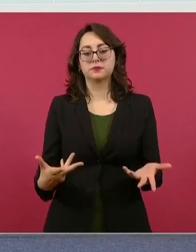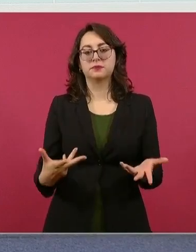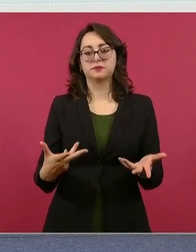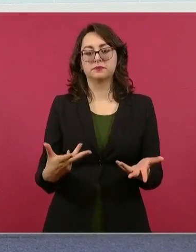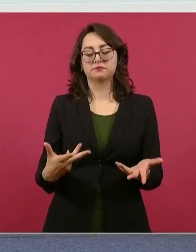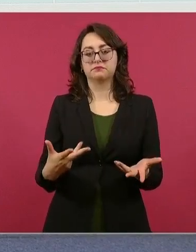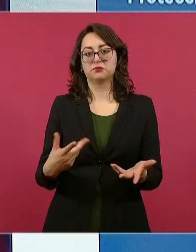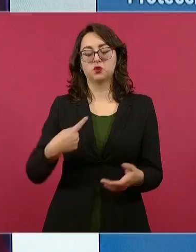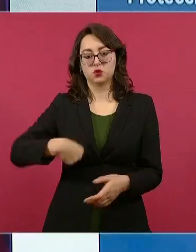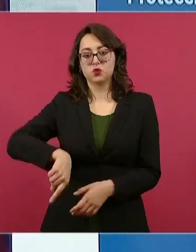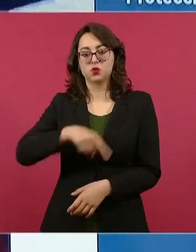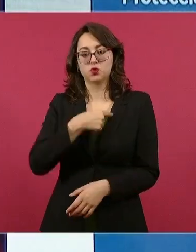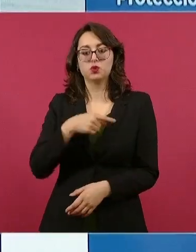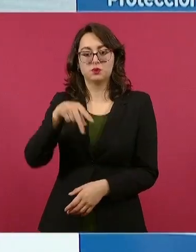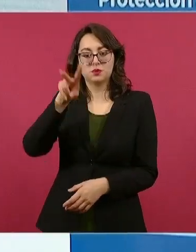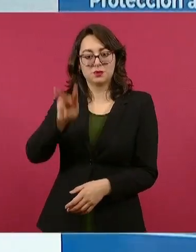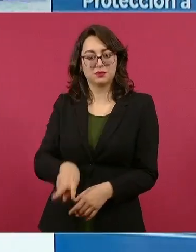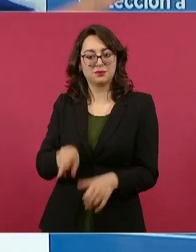atendiendo